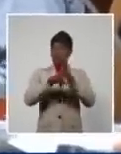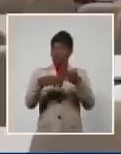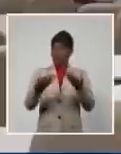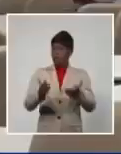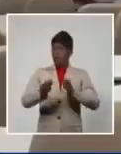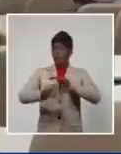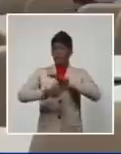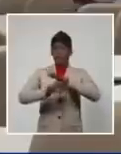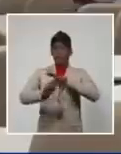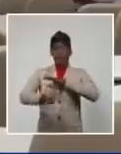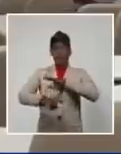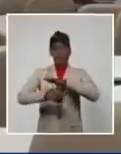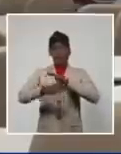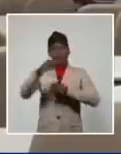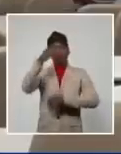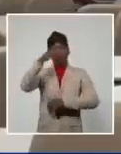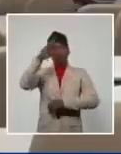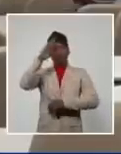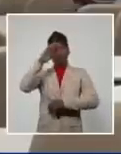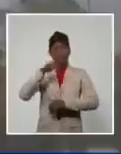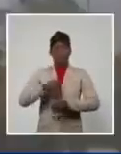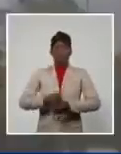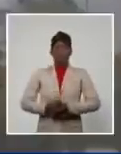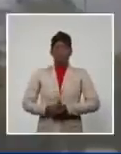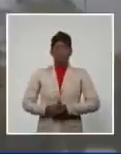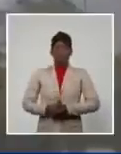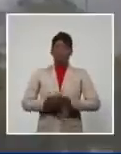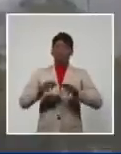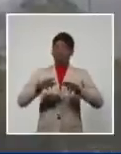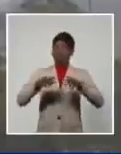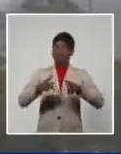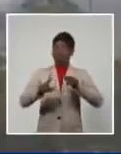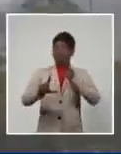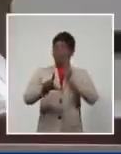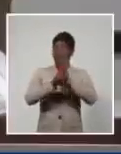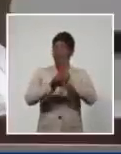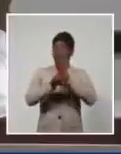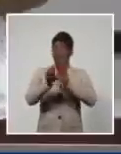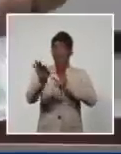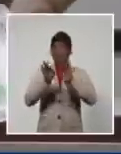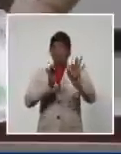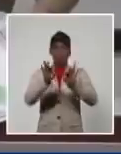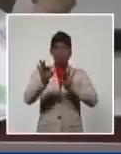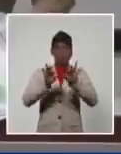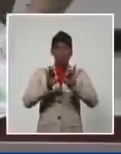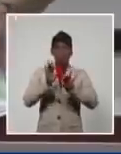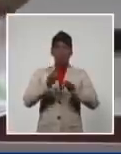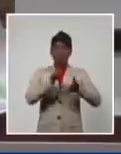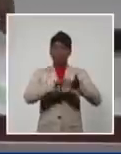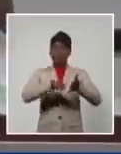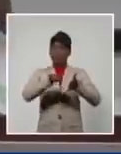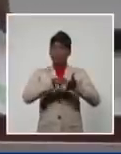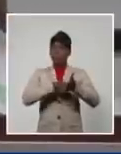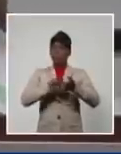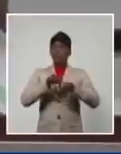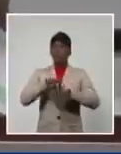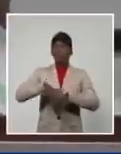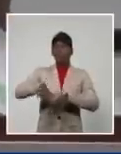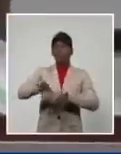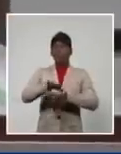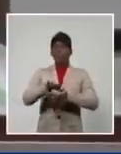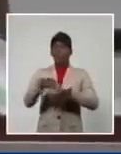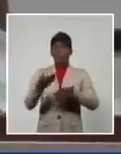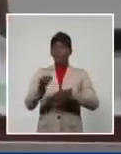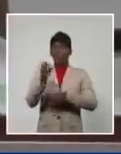Hoy, 7 de octubre del 2020, bim bam, bim bam. Esto puede ser cuando empezó el COVID.